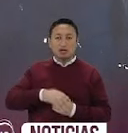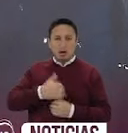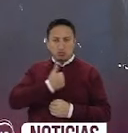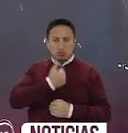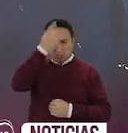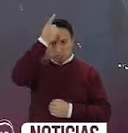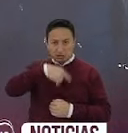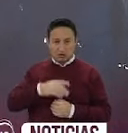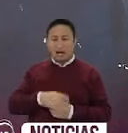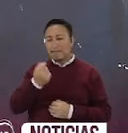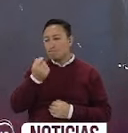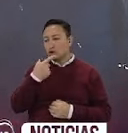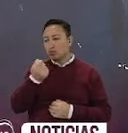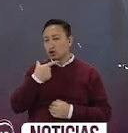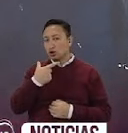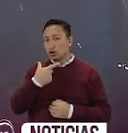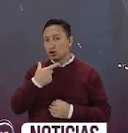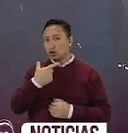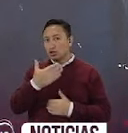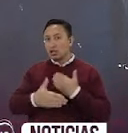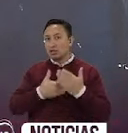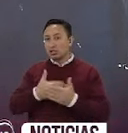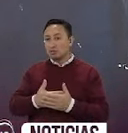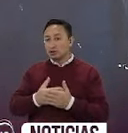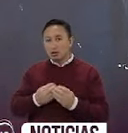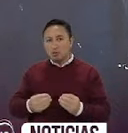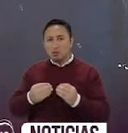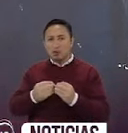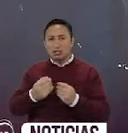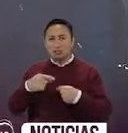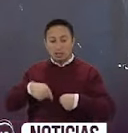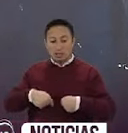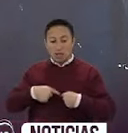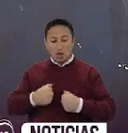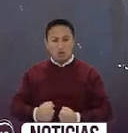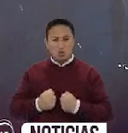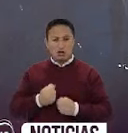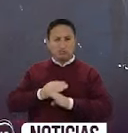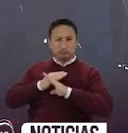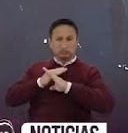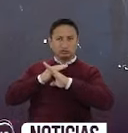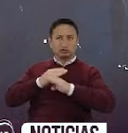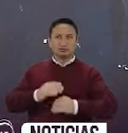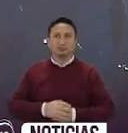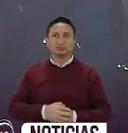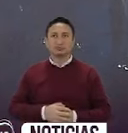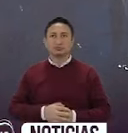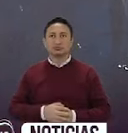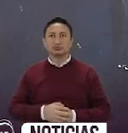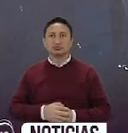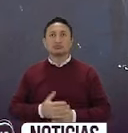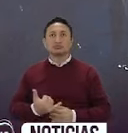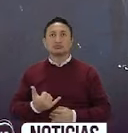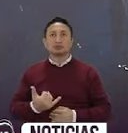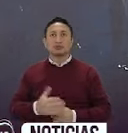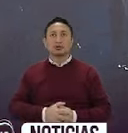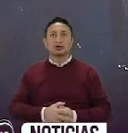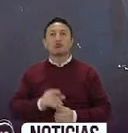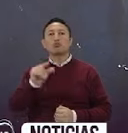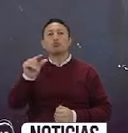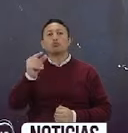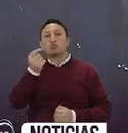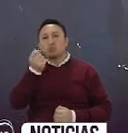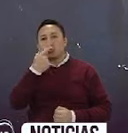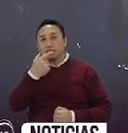automedica antibiótico, va a generar cada vez más resistencia, eso es proporcional al antibiótico que usa. Se sabe hoy que con una dosis de antibiótico,